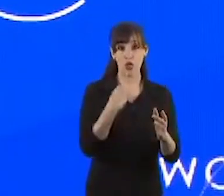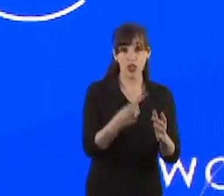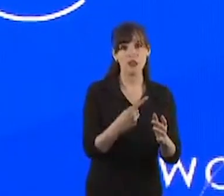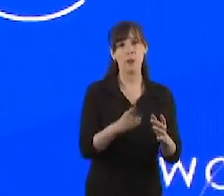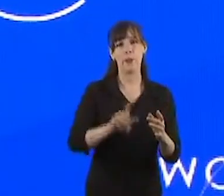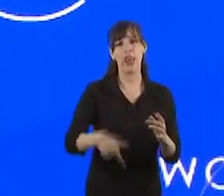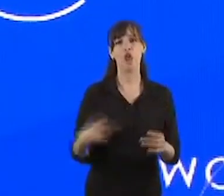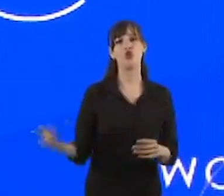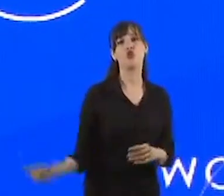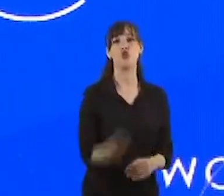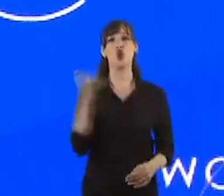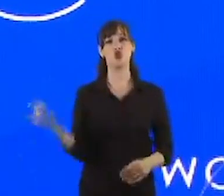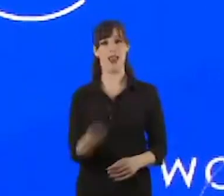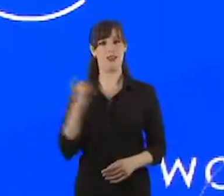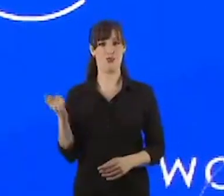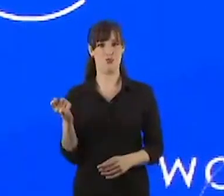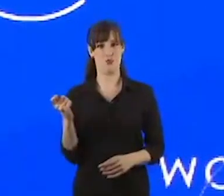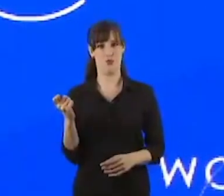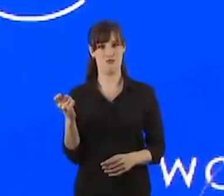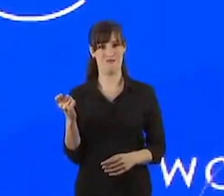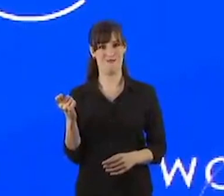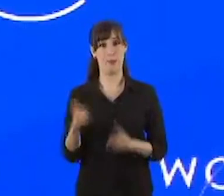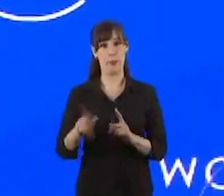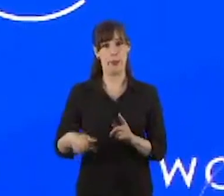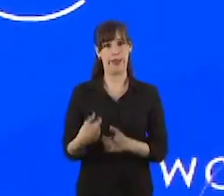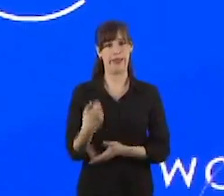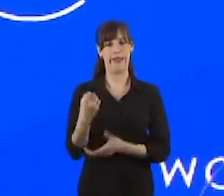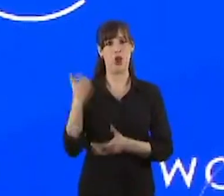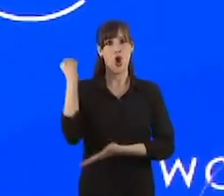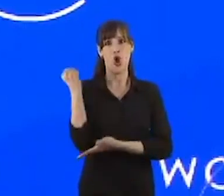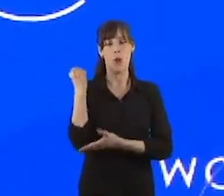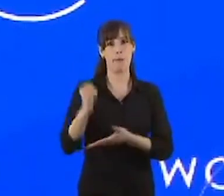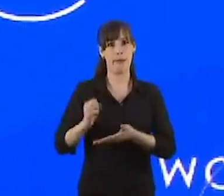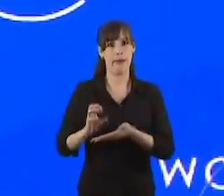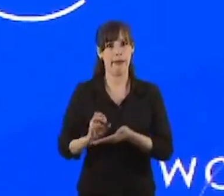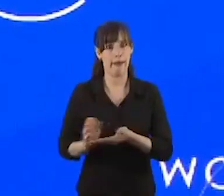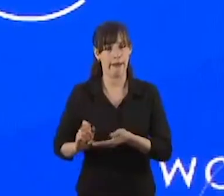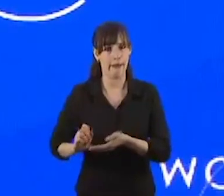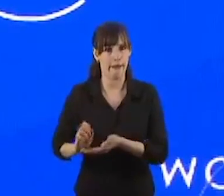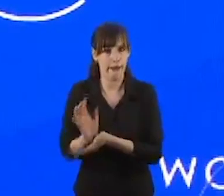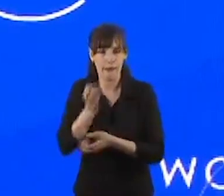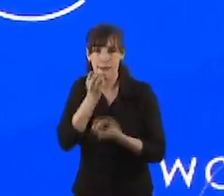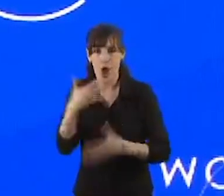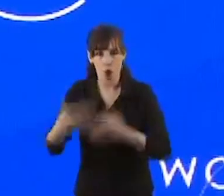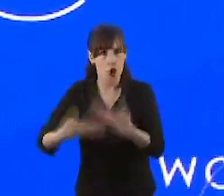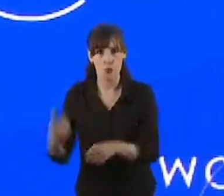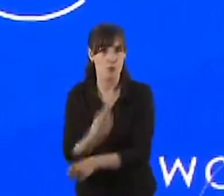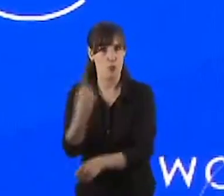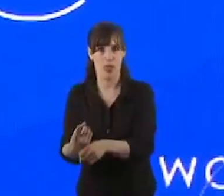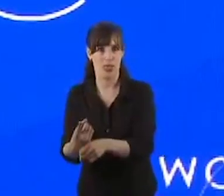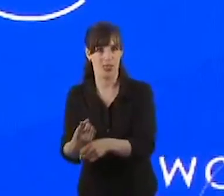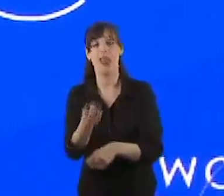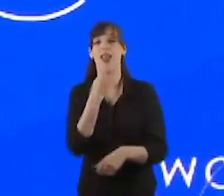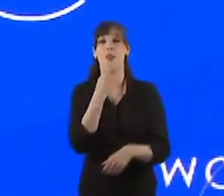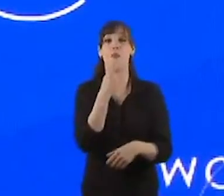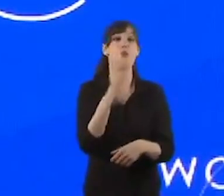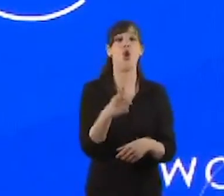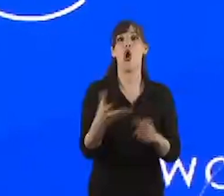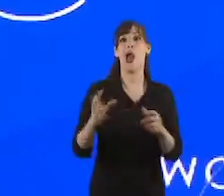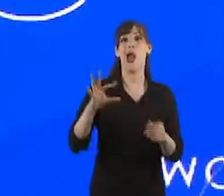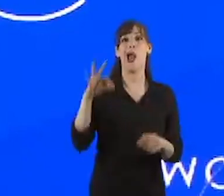que atentan contra el crecimiento económico. Ejemplo, regular monopolios, destruirle las